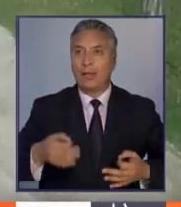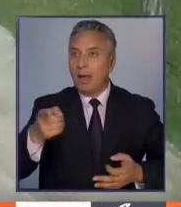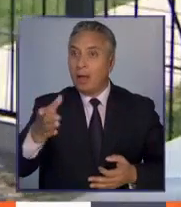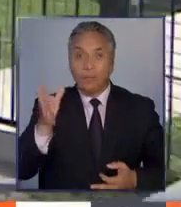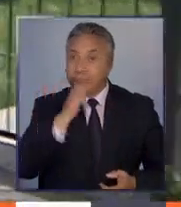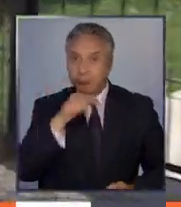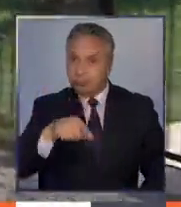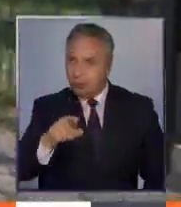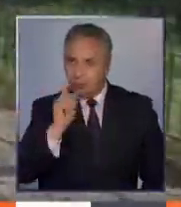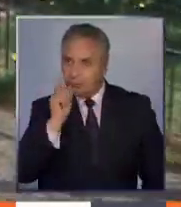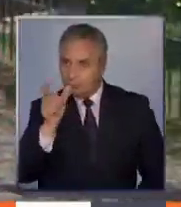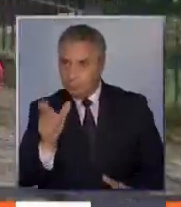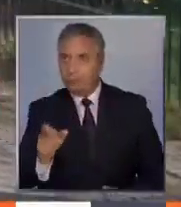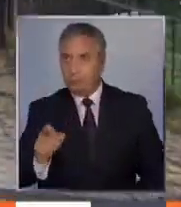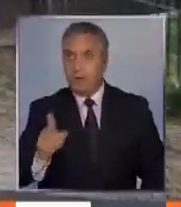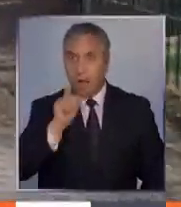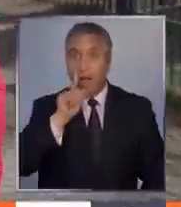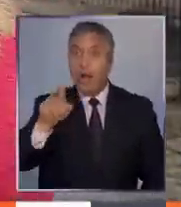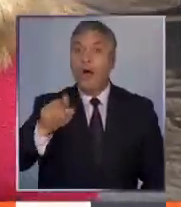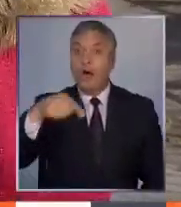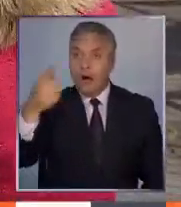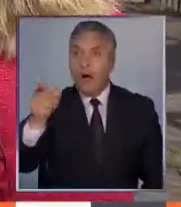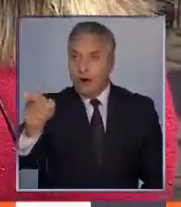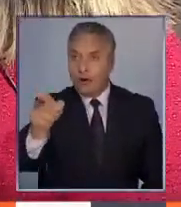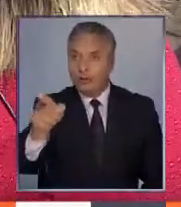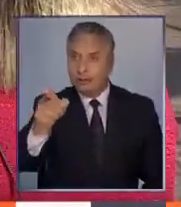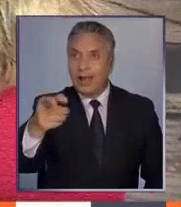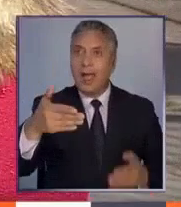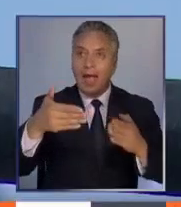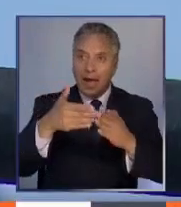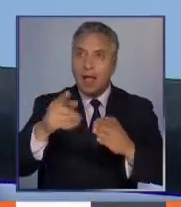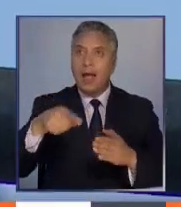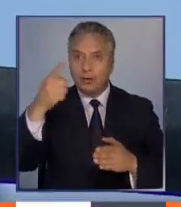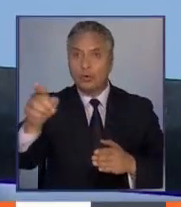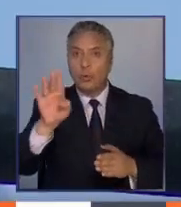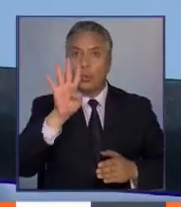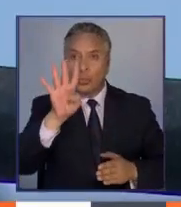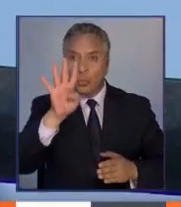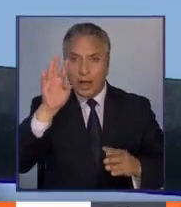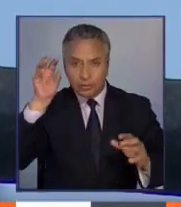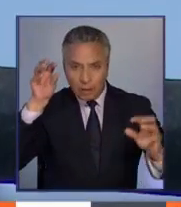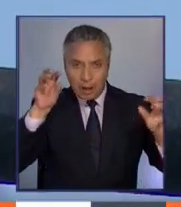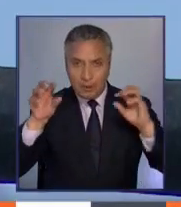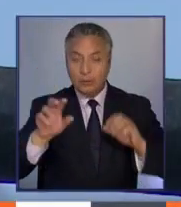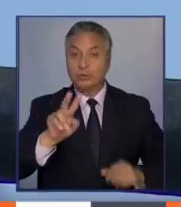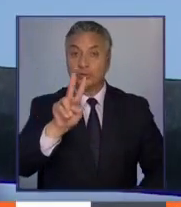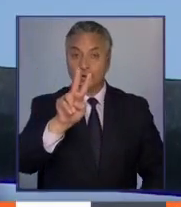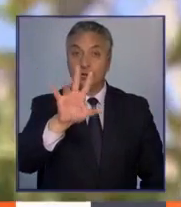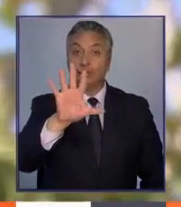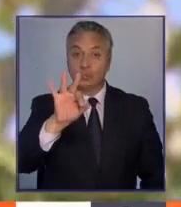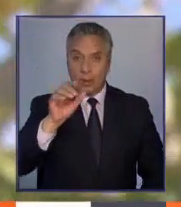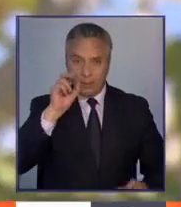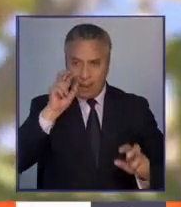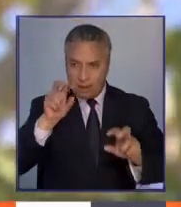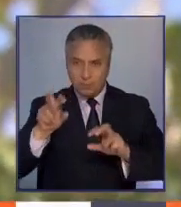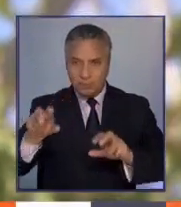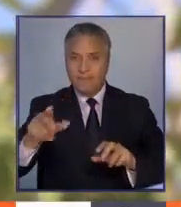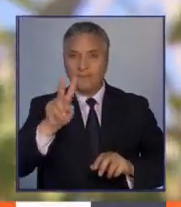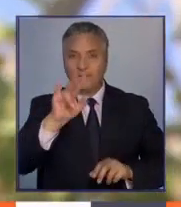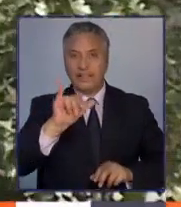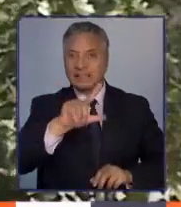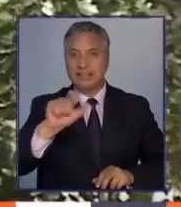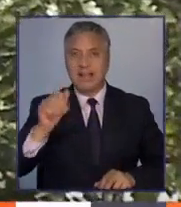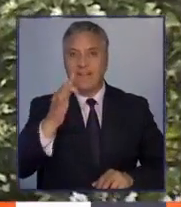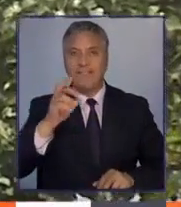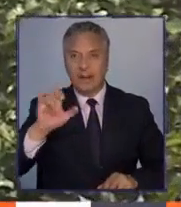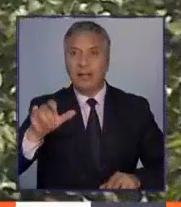azar. Ahí hay otra. Más a la esquina hay otra, son 4. Son 250 cámaras en toda la Villa Frei a la que tienen acceso